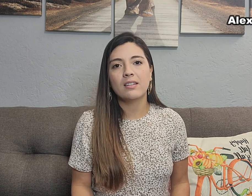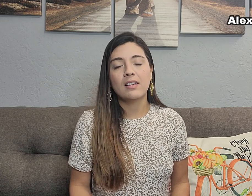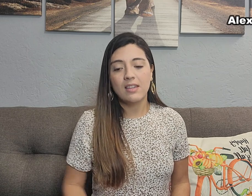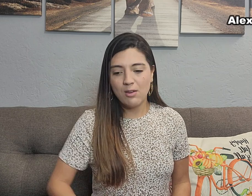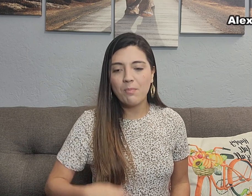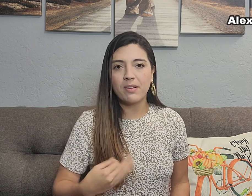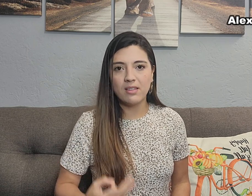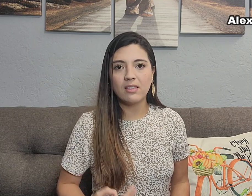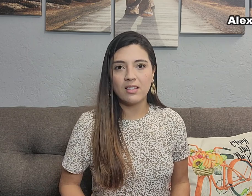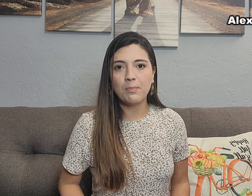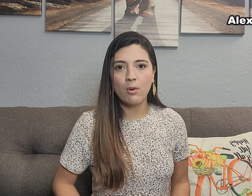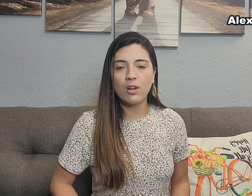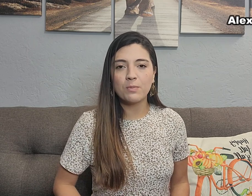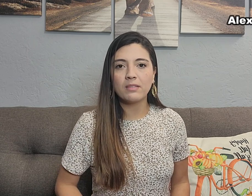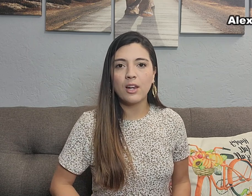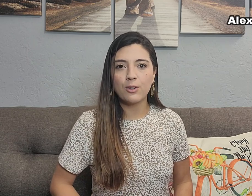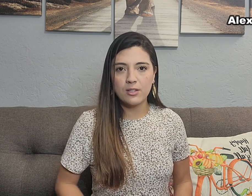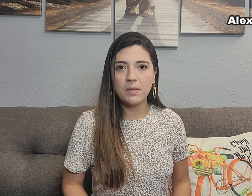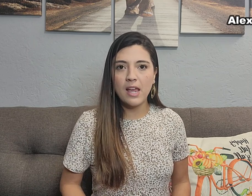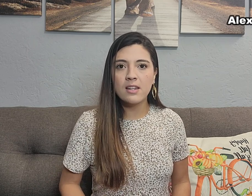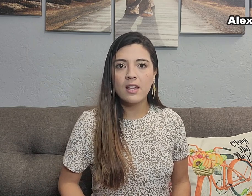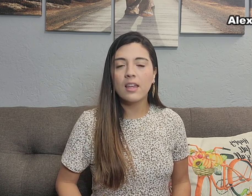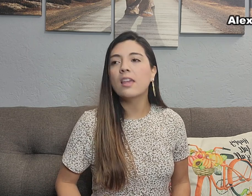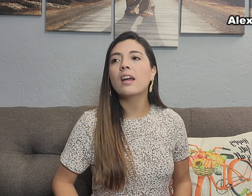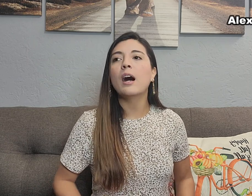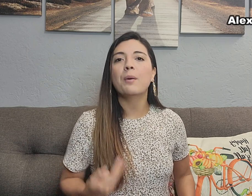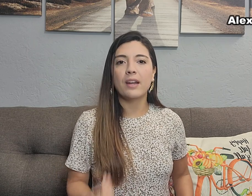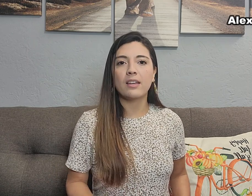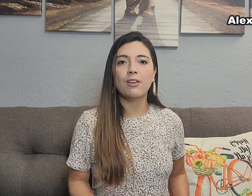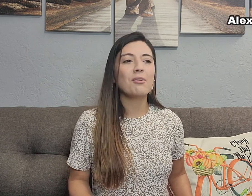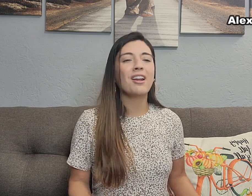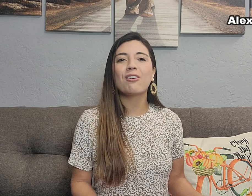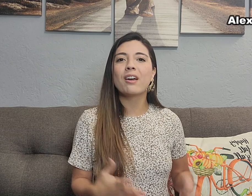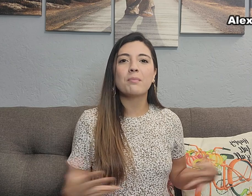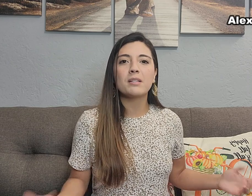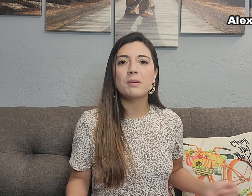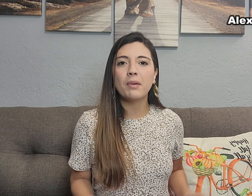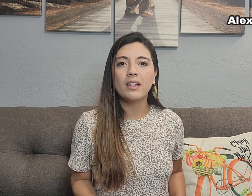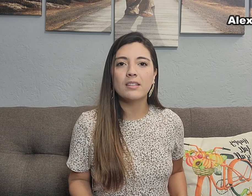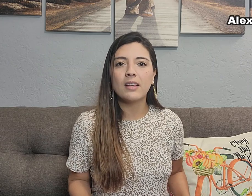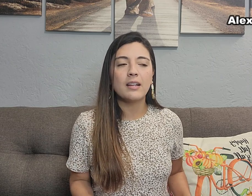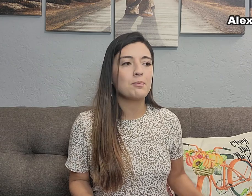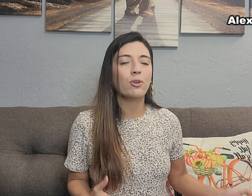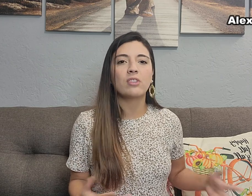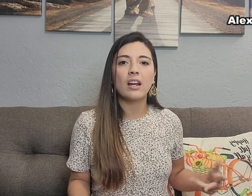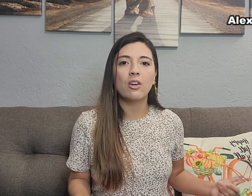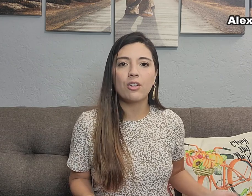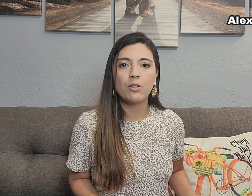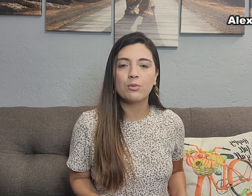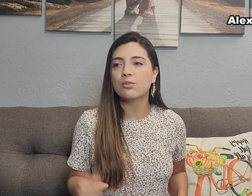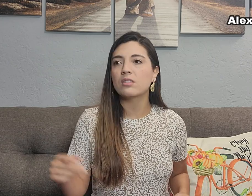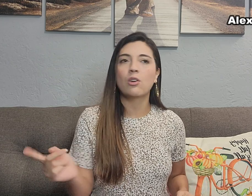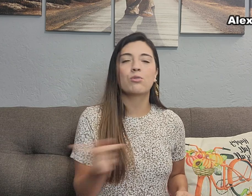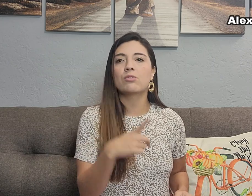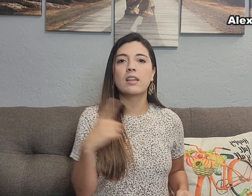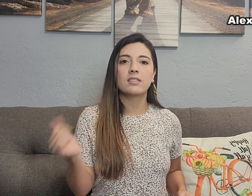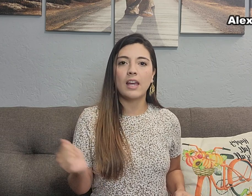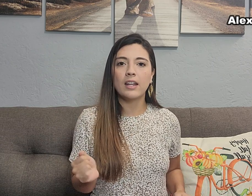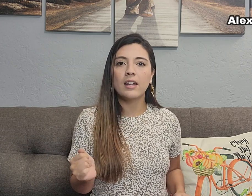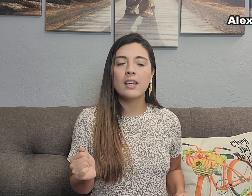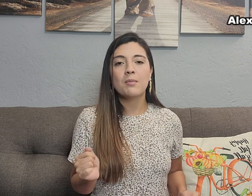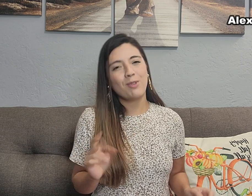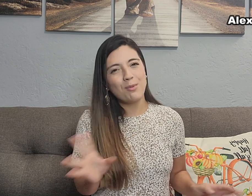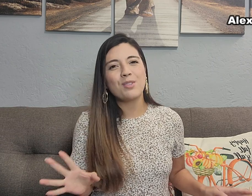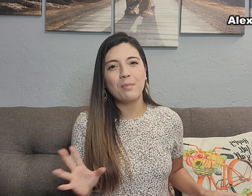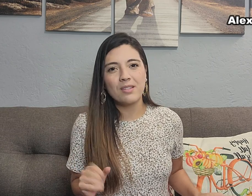Latinoamérica. Y un presidente que se ponga los pantalones bien y diga, a ver, aquí no van a coger más mi país a explotar los recursos de lo que ustedes